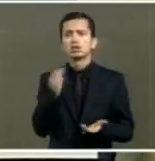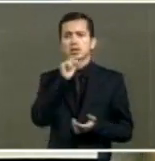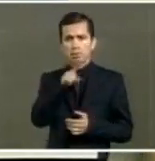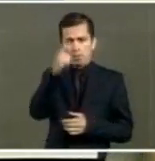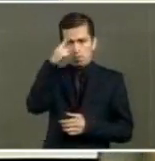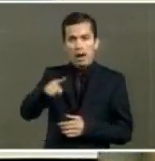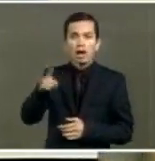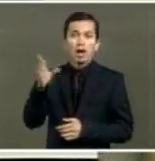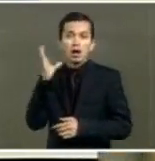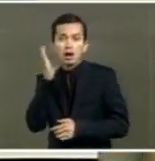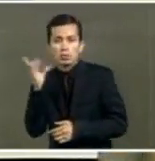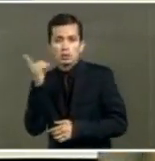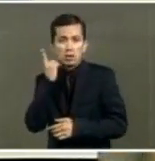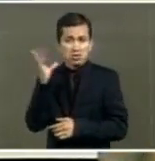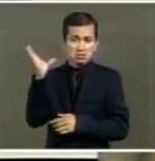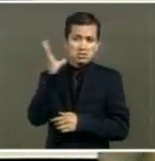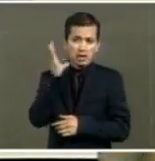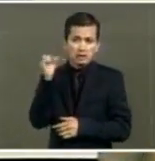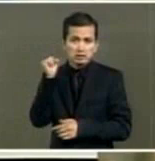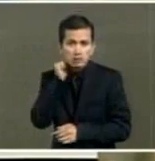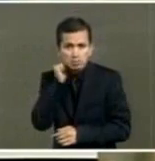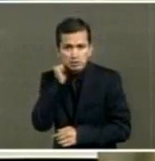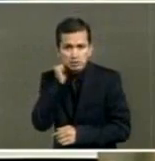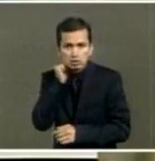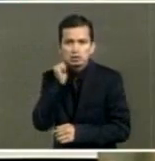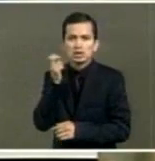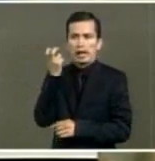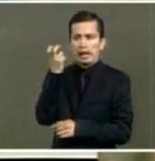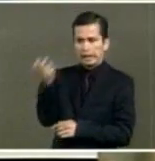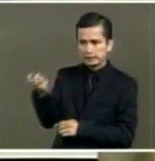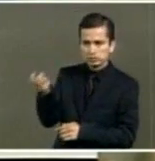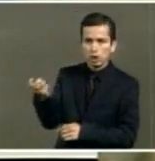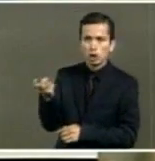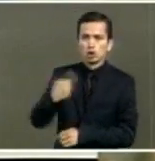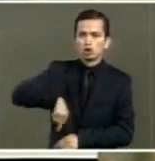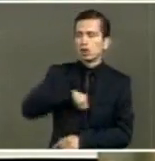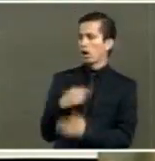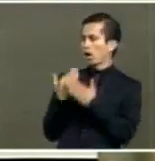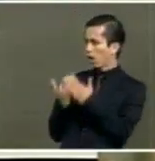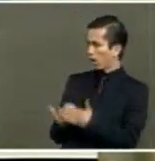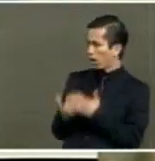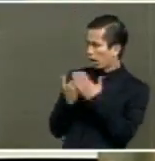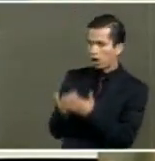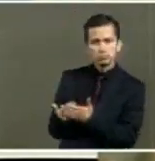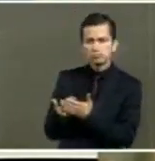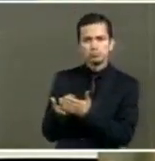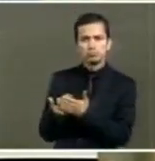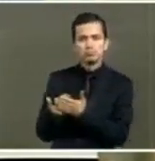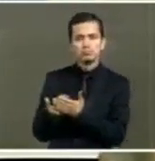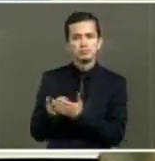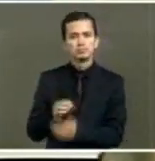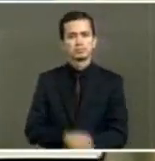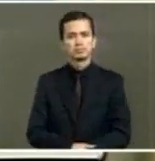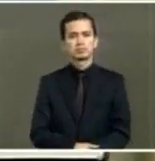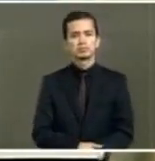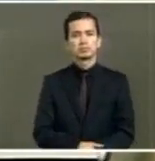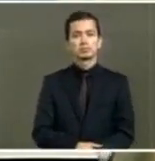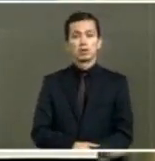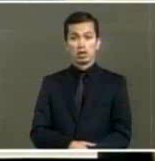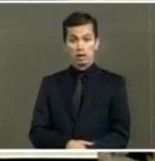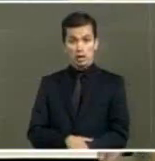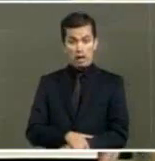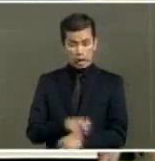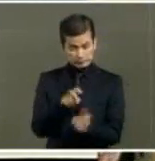del Congreso no sea para nadie sinónimo de parálisis legislativa. La reforma